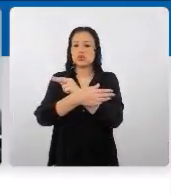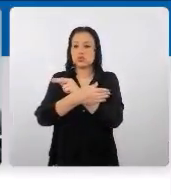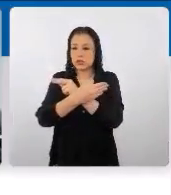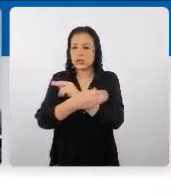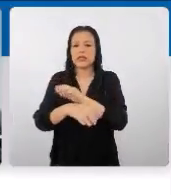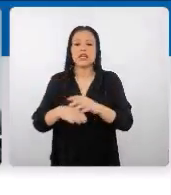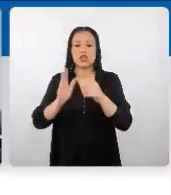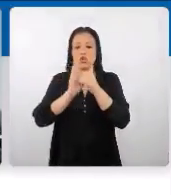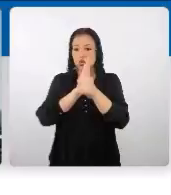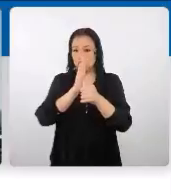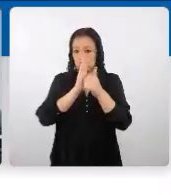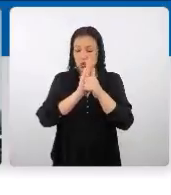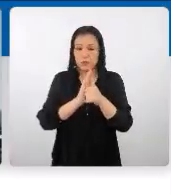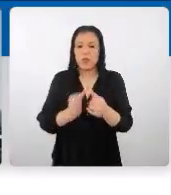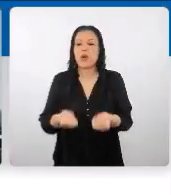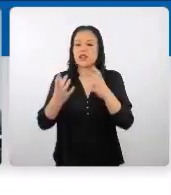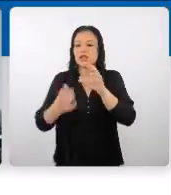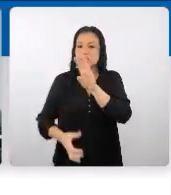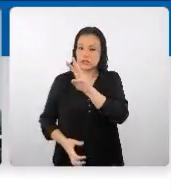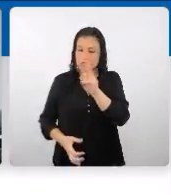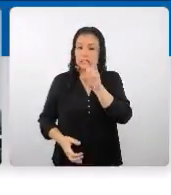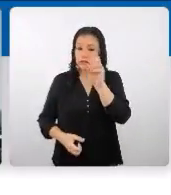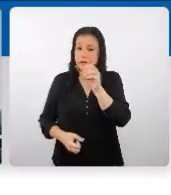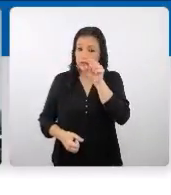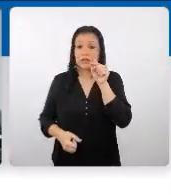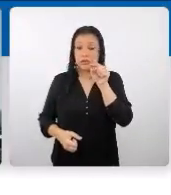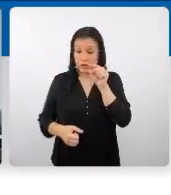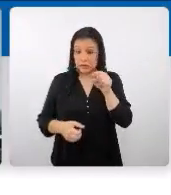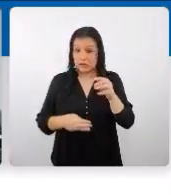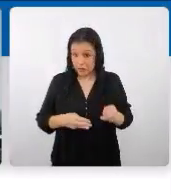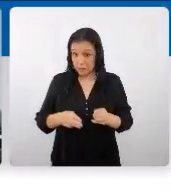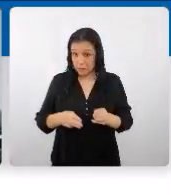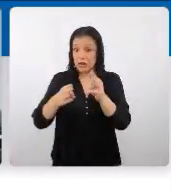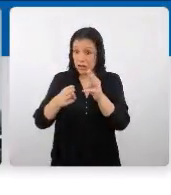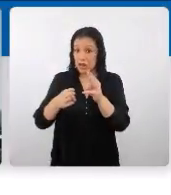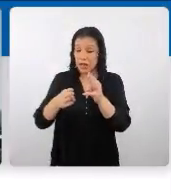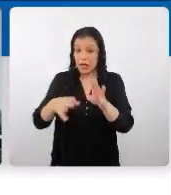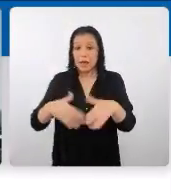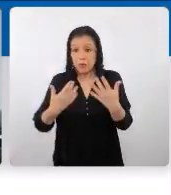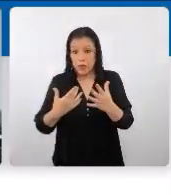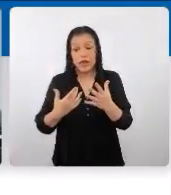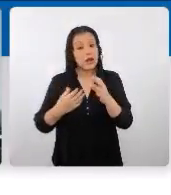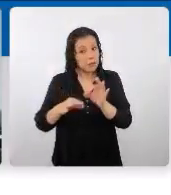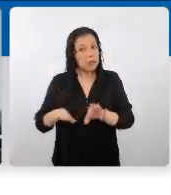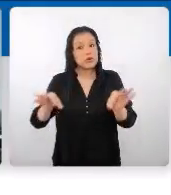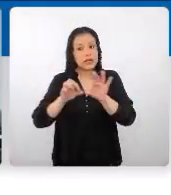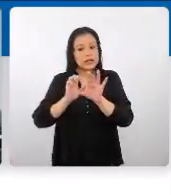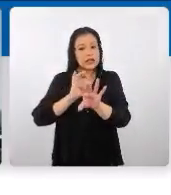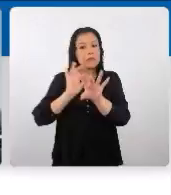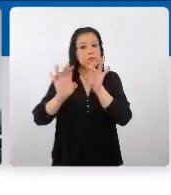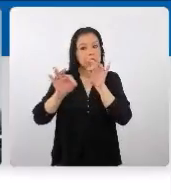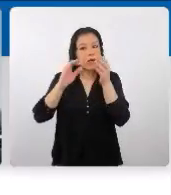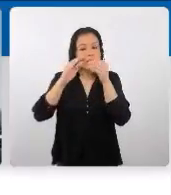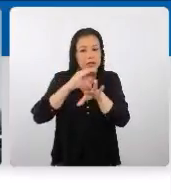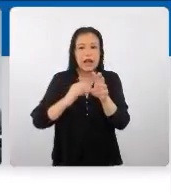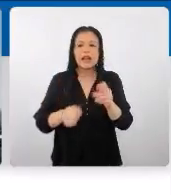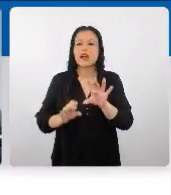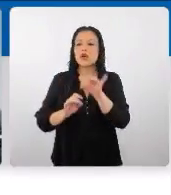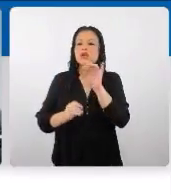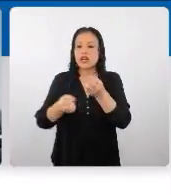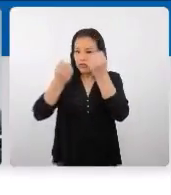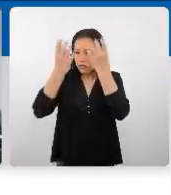el 66% encuentra este canal como una fuente importante, interesante y muy usada para